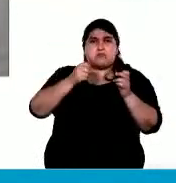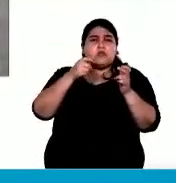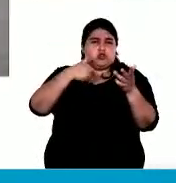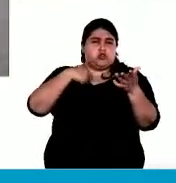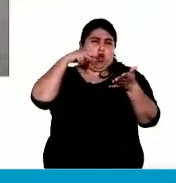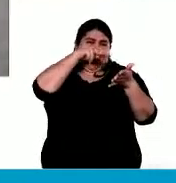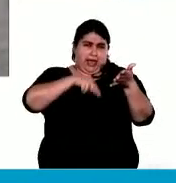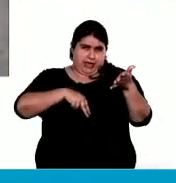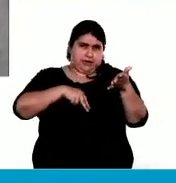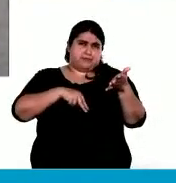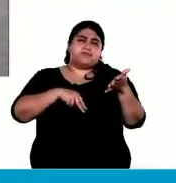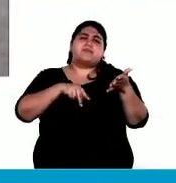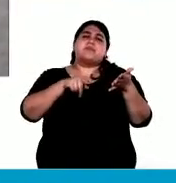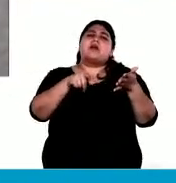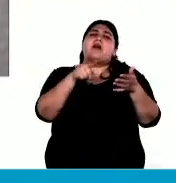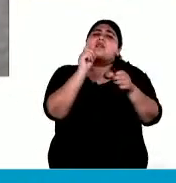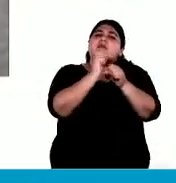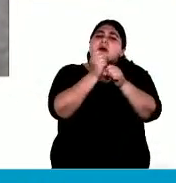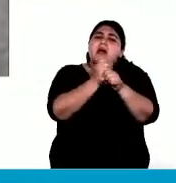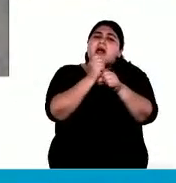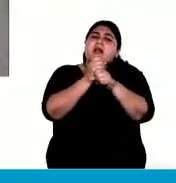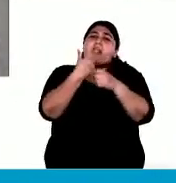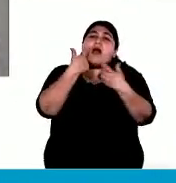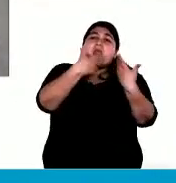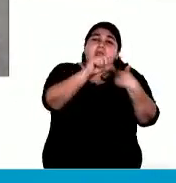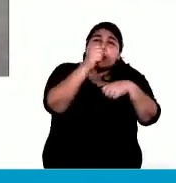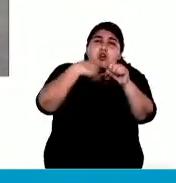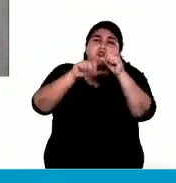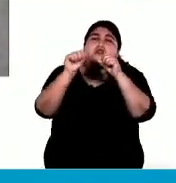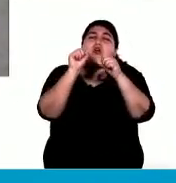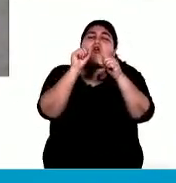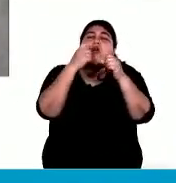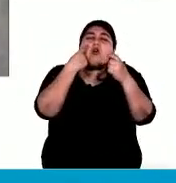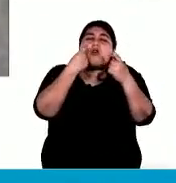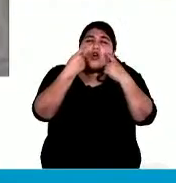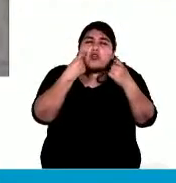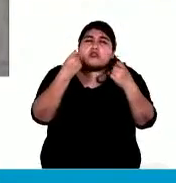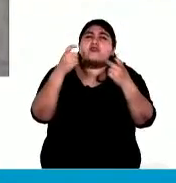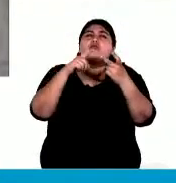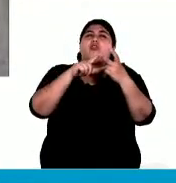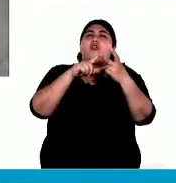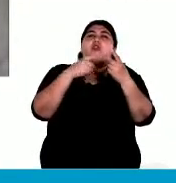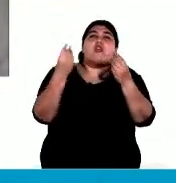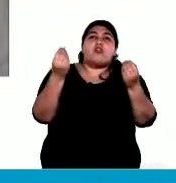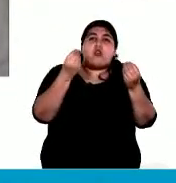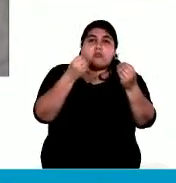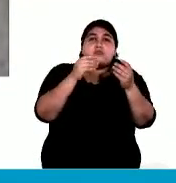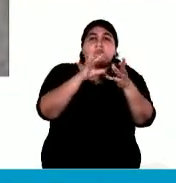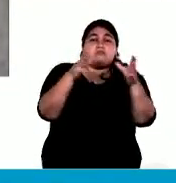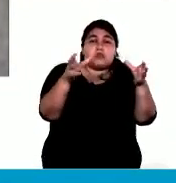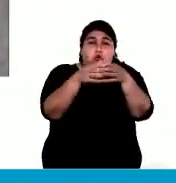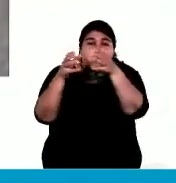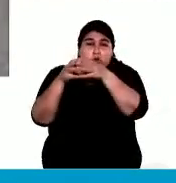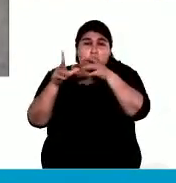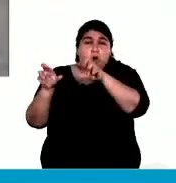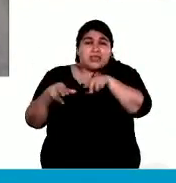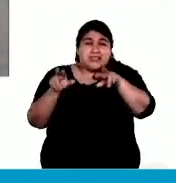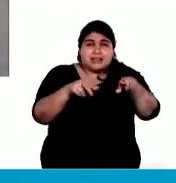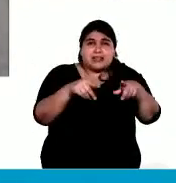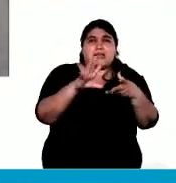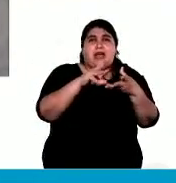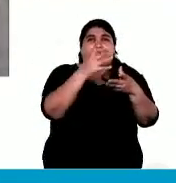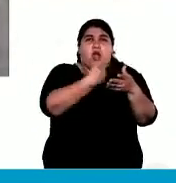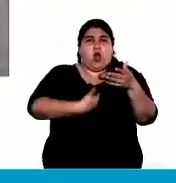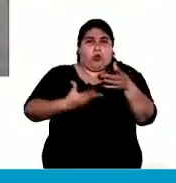textual, trabajará sobre la detección, verificación, identificación y desarticulación de las estrategias argumentativas